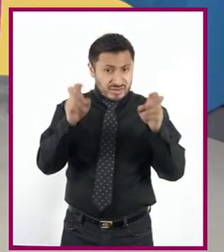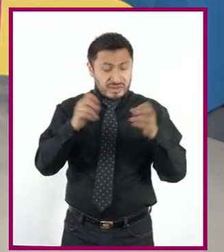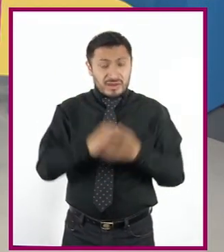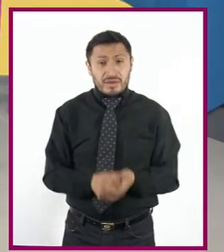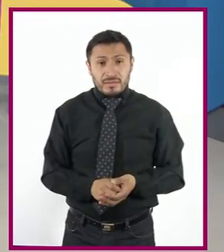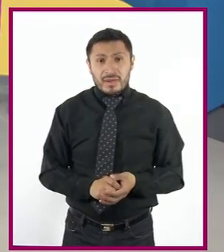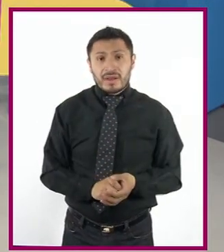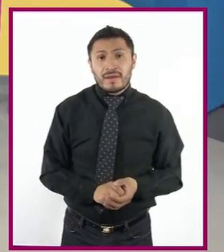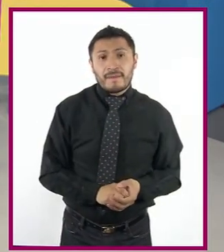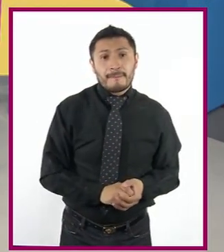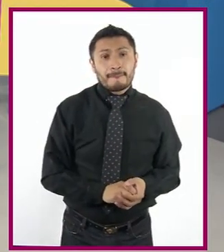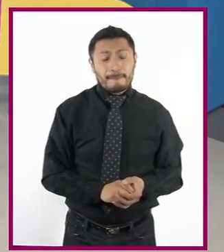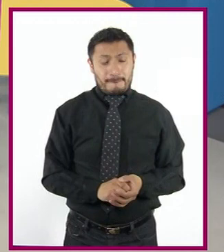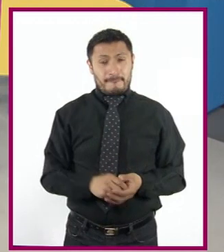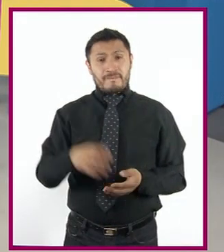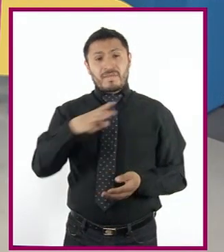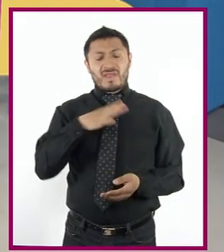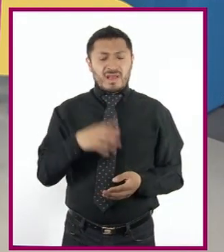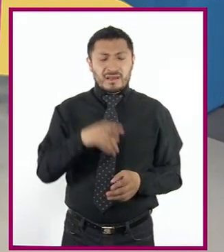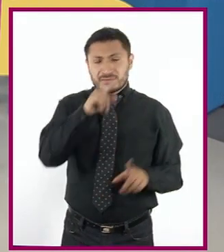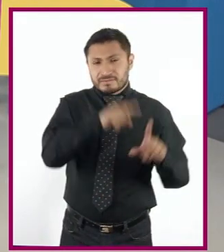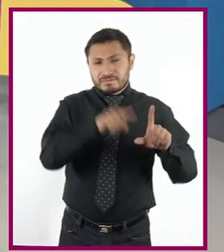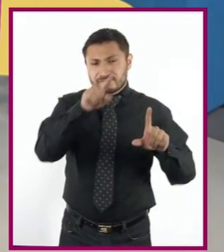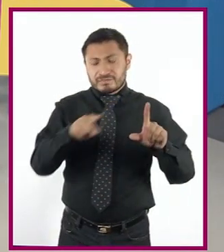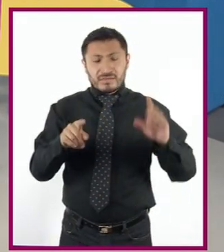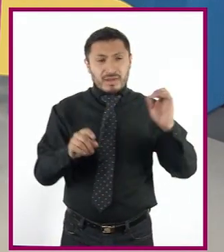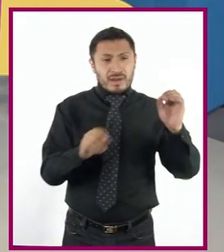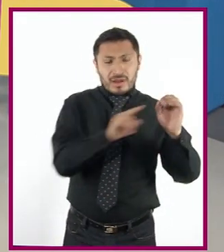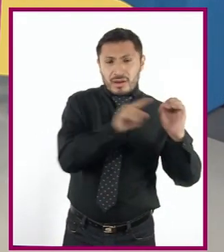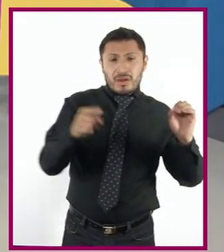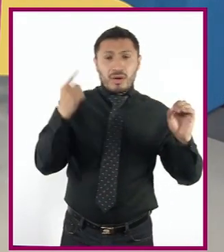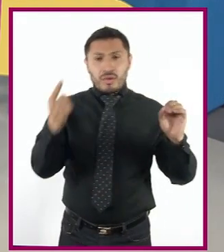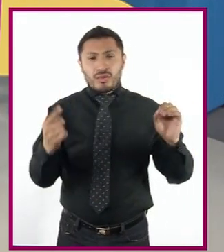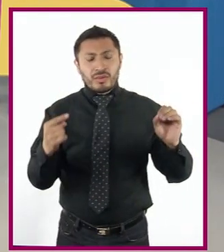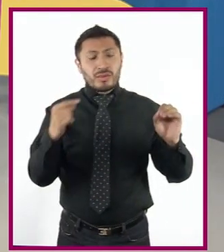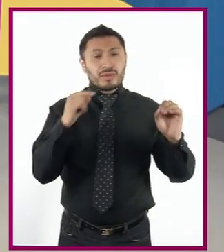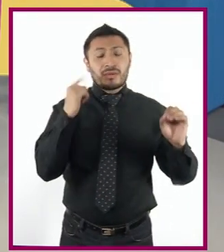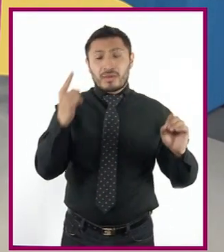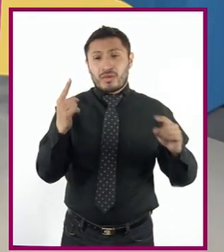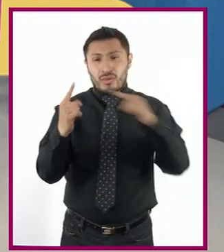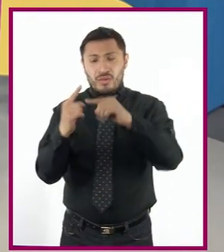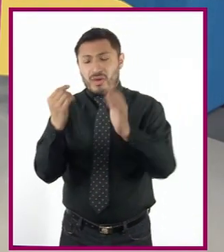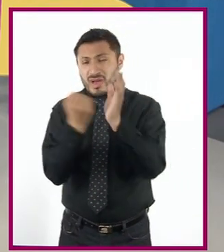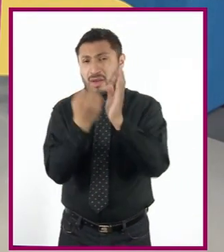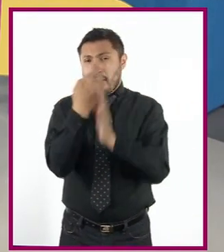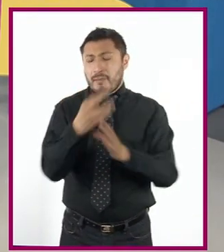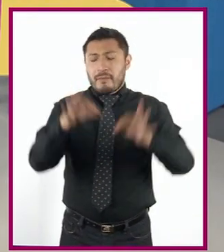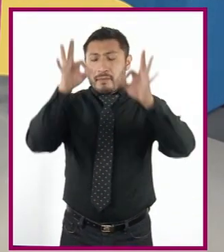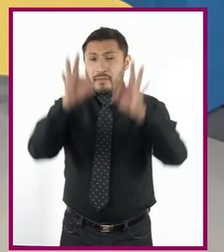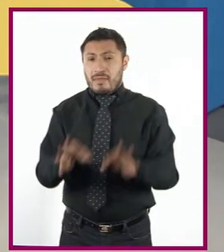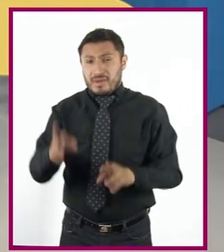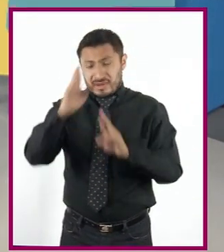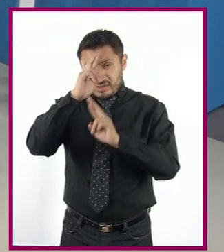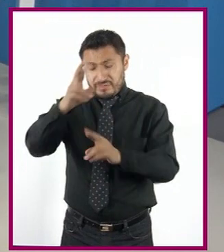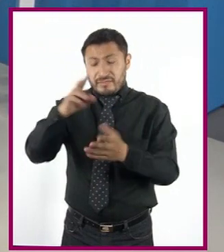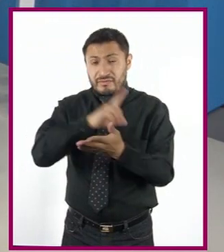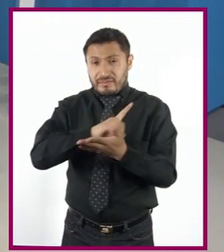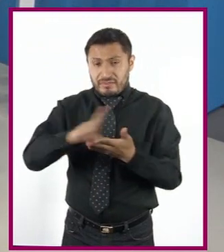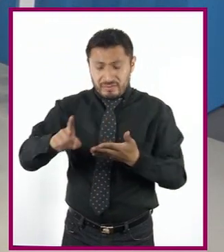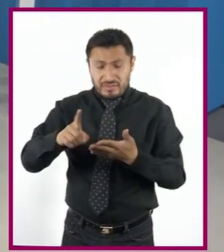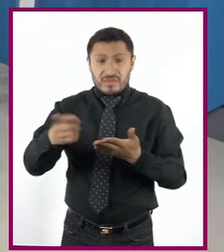utiliza una escala de 0 a 1, donde 1 indica la máxima adhesión al Estado de